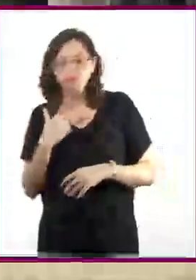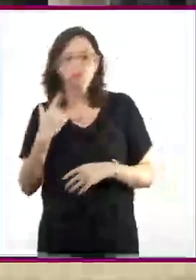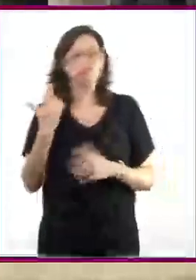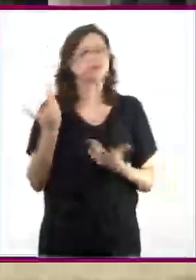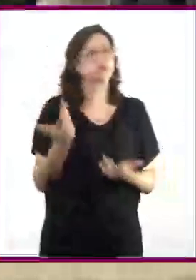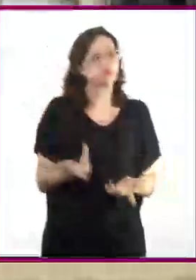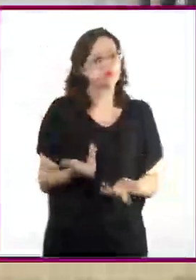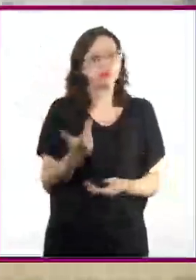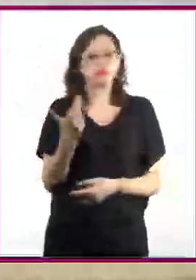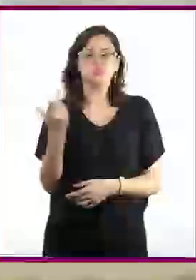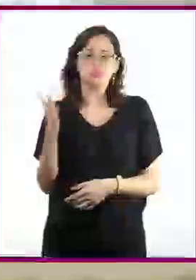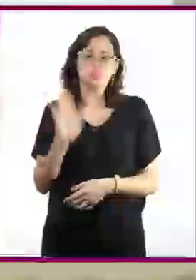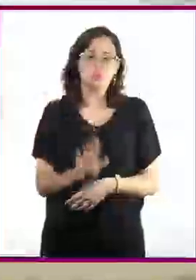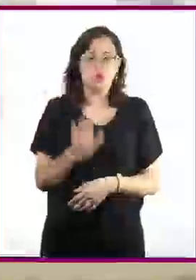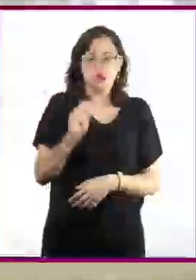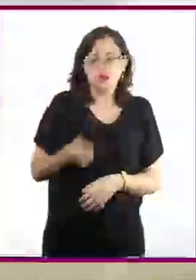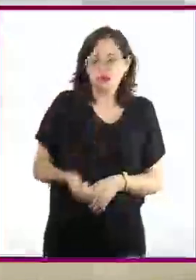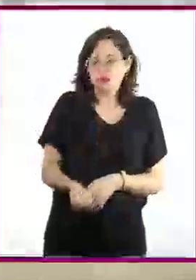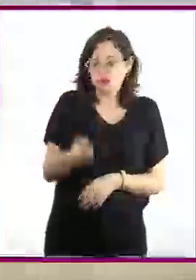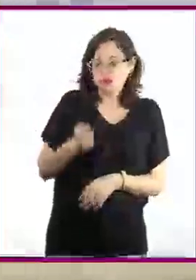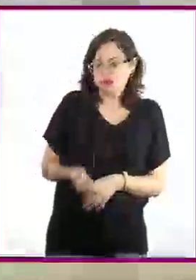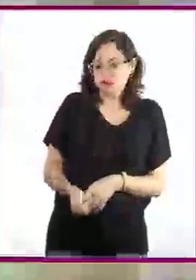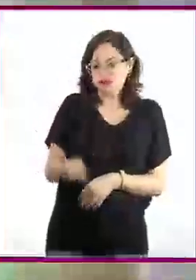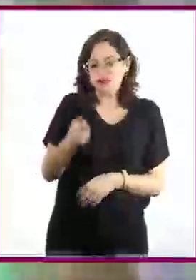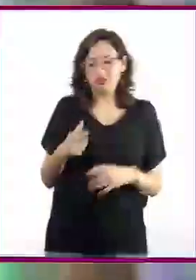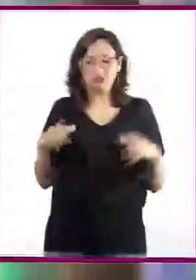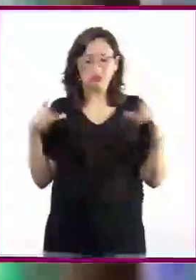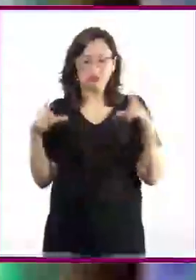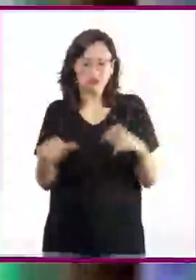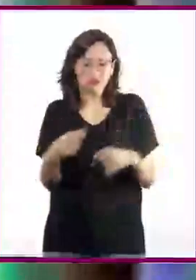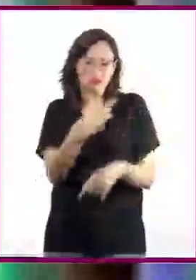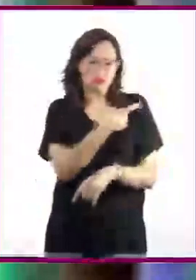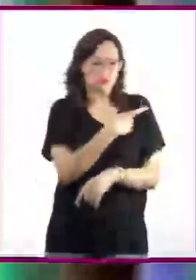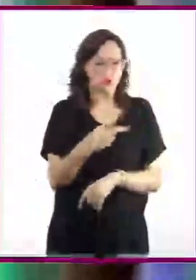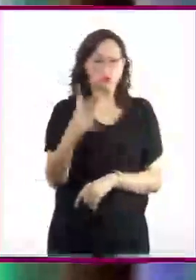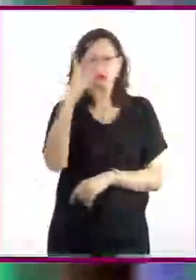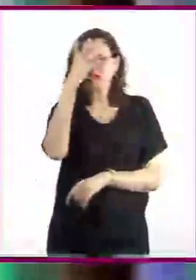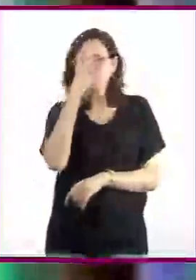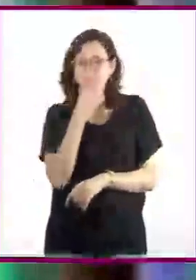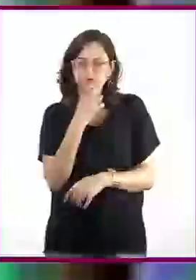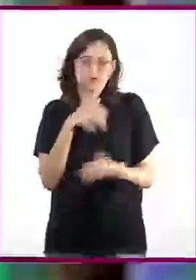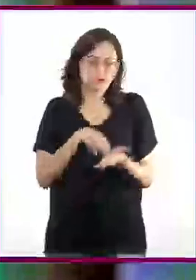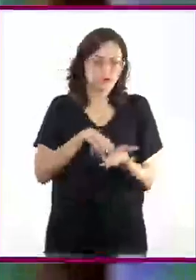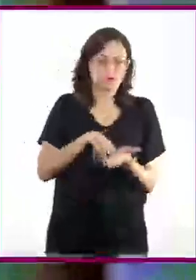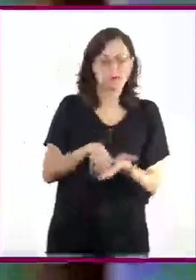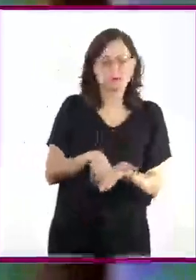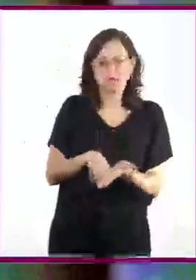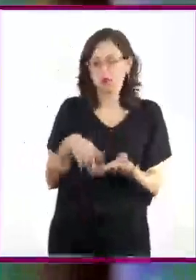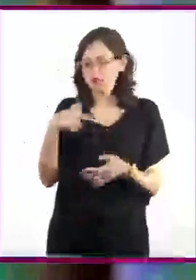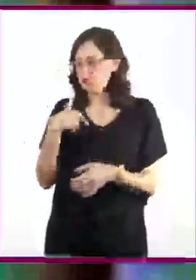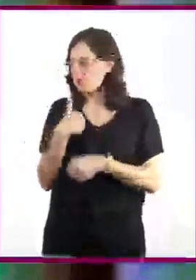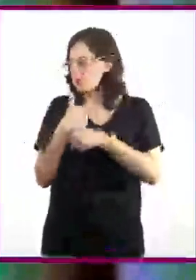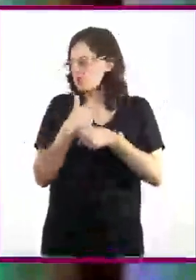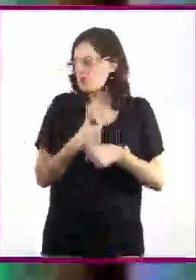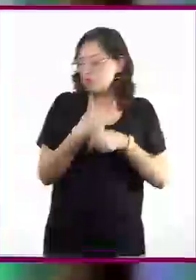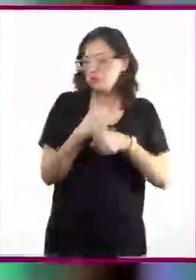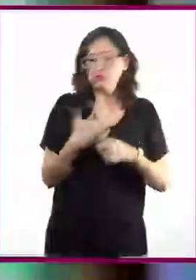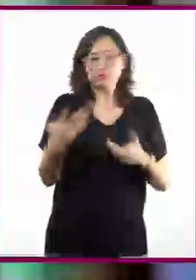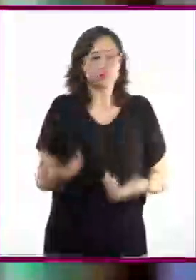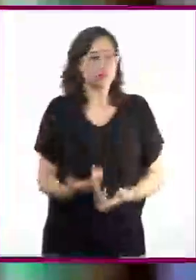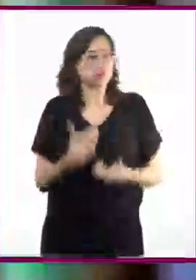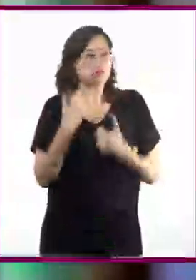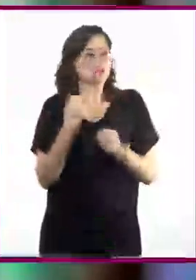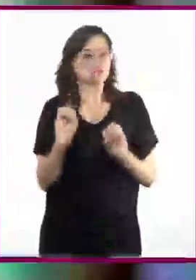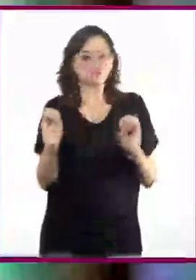redondas, pobres, tristes y morenas. Nadie me salvará de este naufragio, Si no es tu